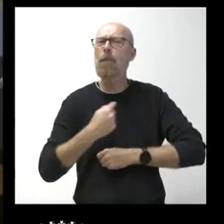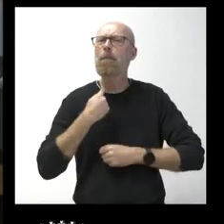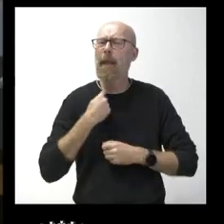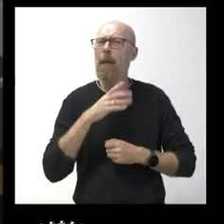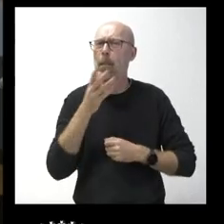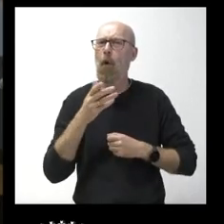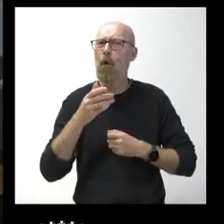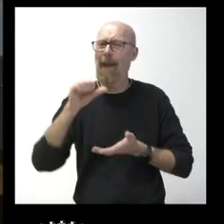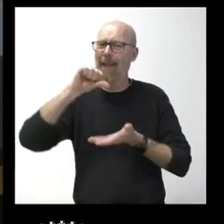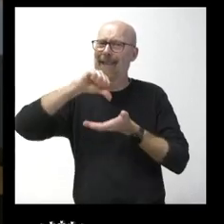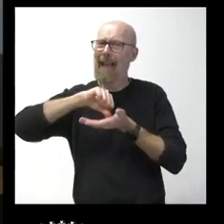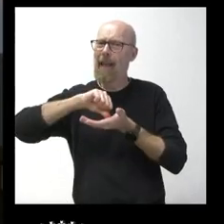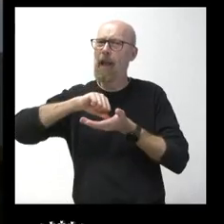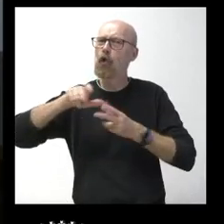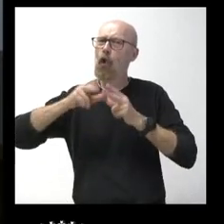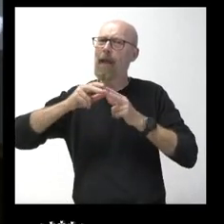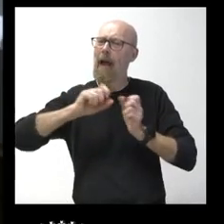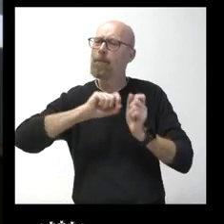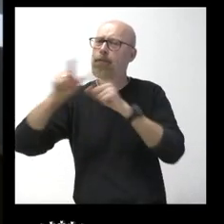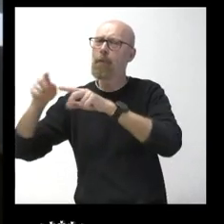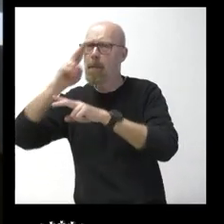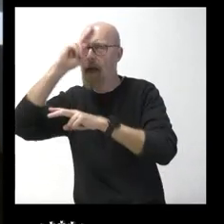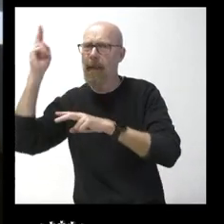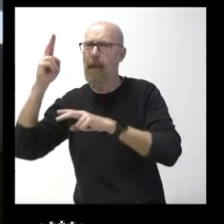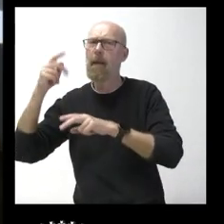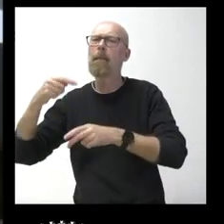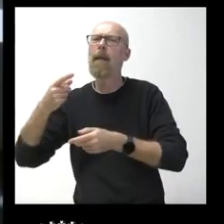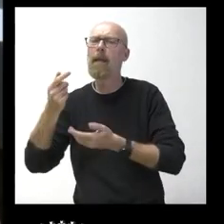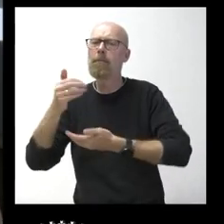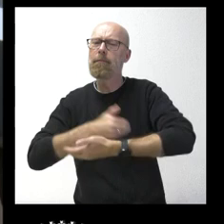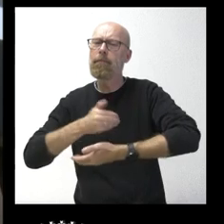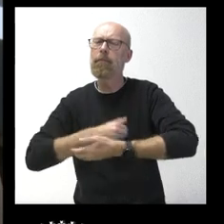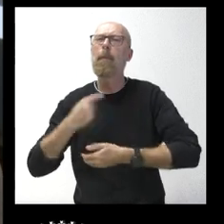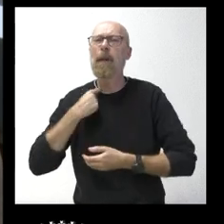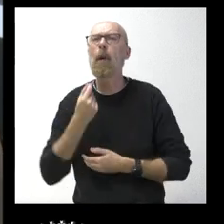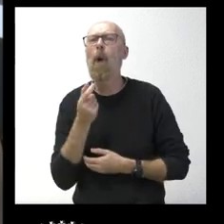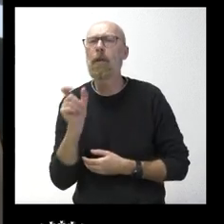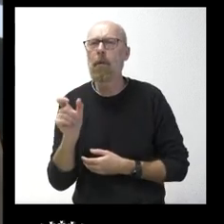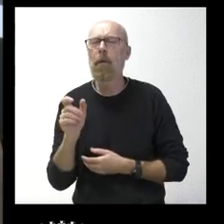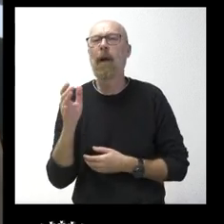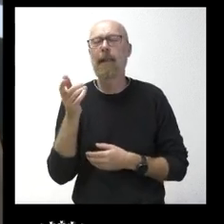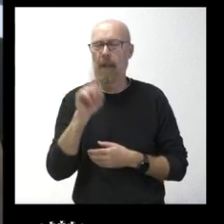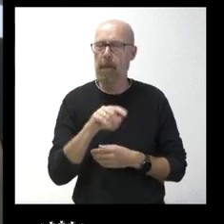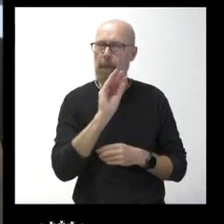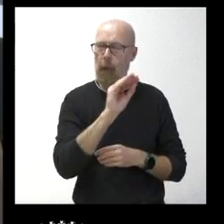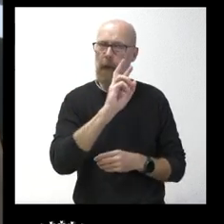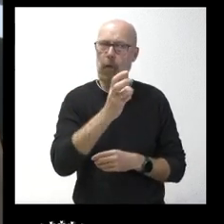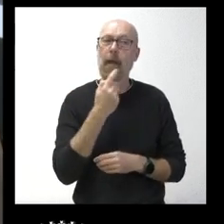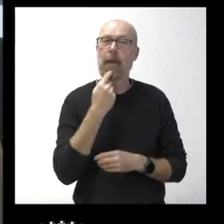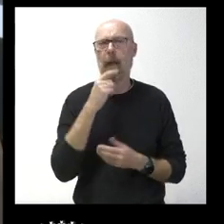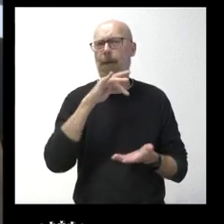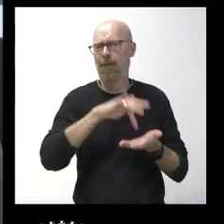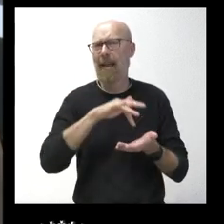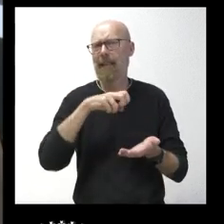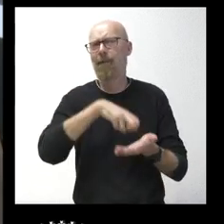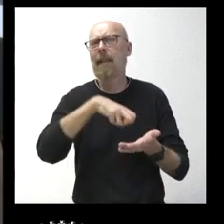traslado de esa sede social a a Madrid y sobre otra cuestión eh sé que ha dicho que las fechas lo conoceremos en